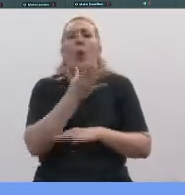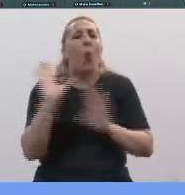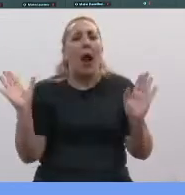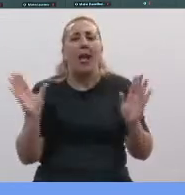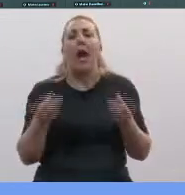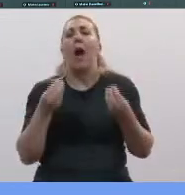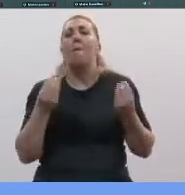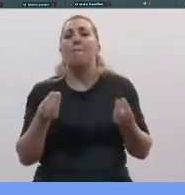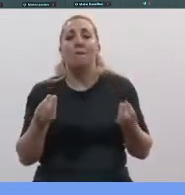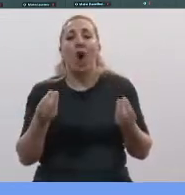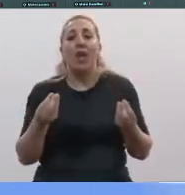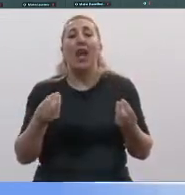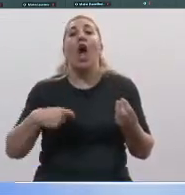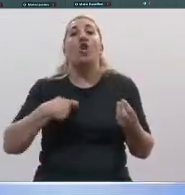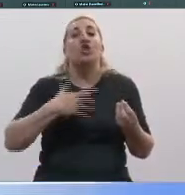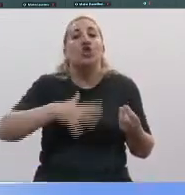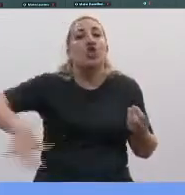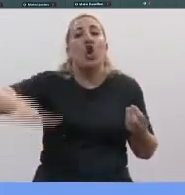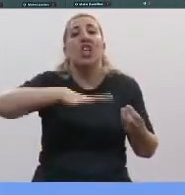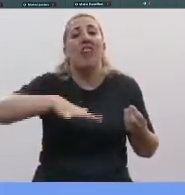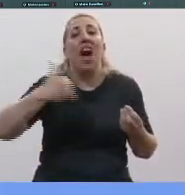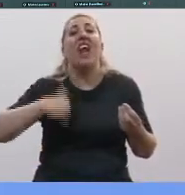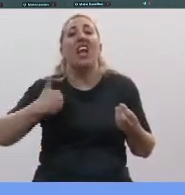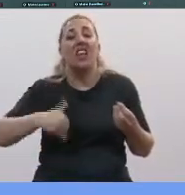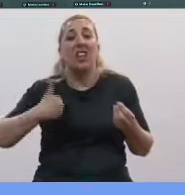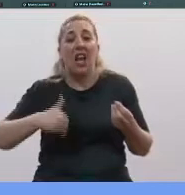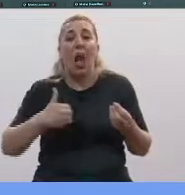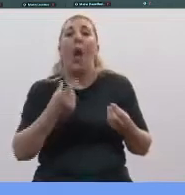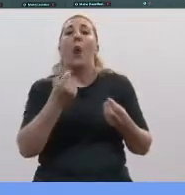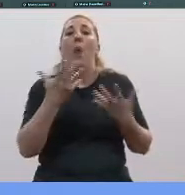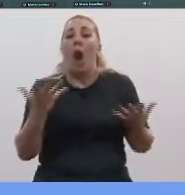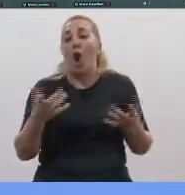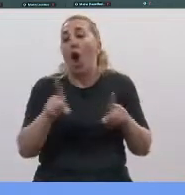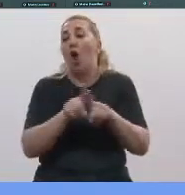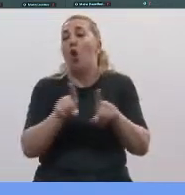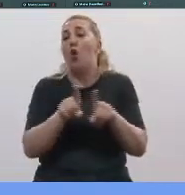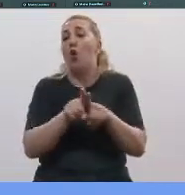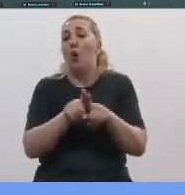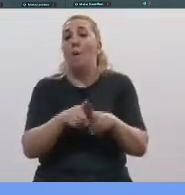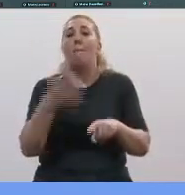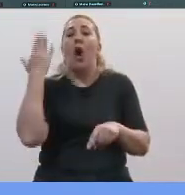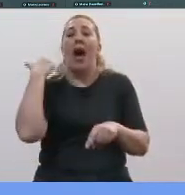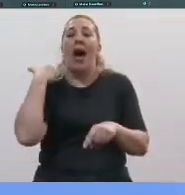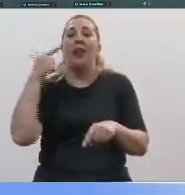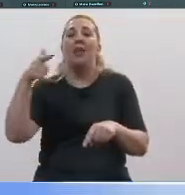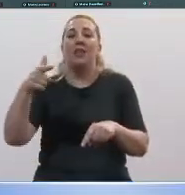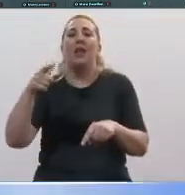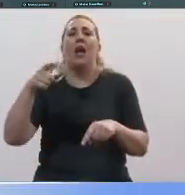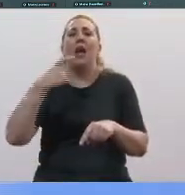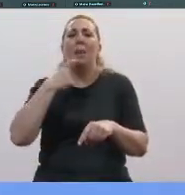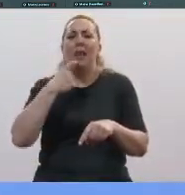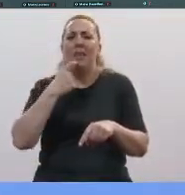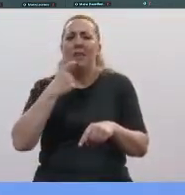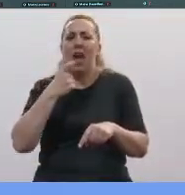porque la sociedad argentina valora, como ha valorado en el Martín Fierro,